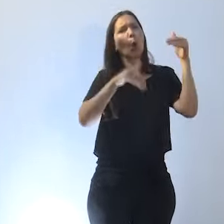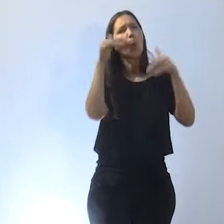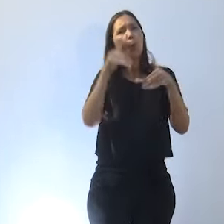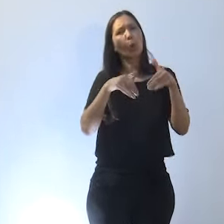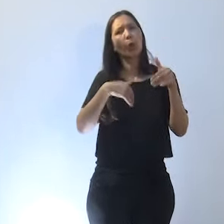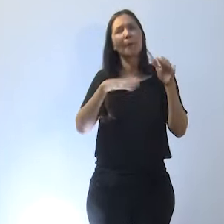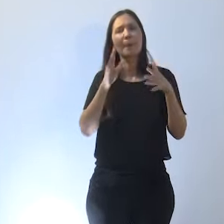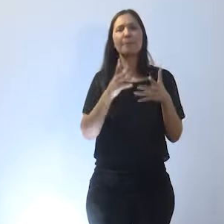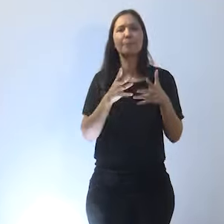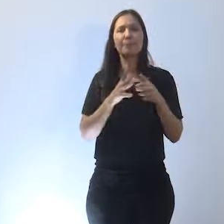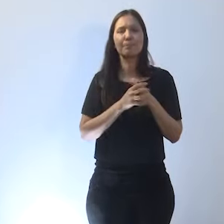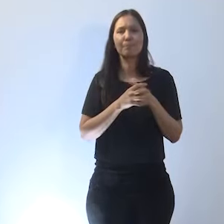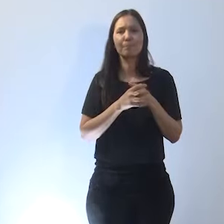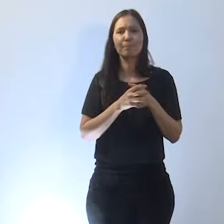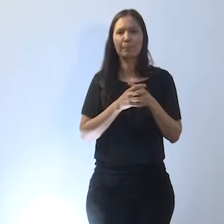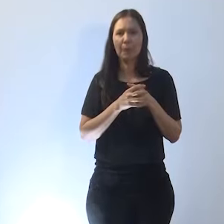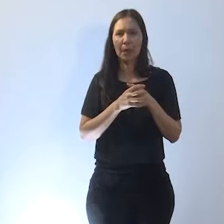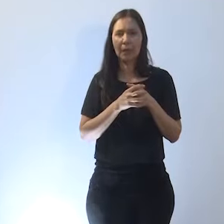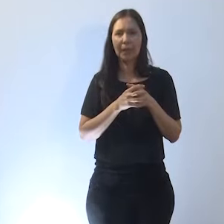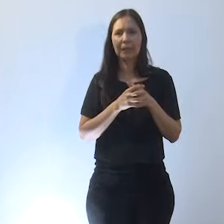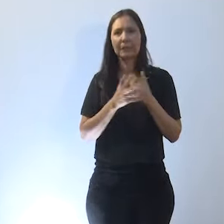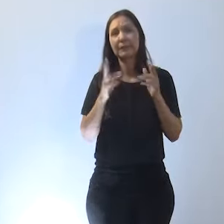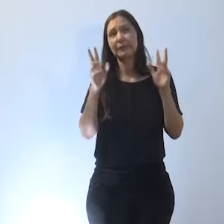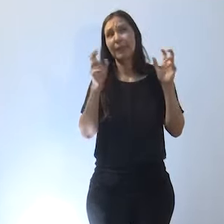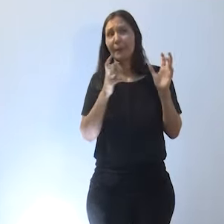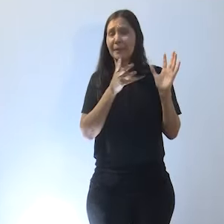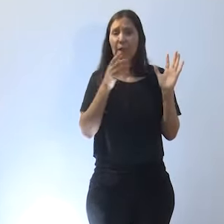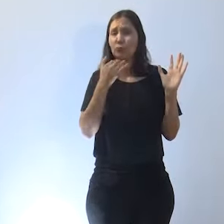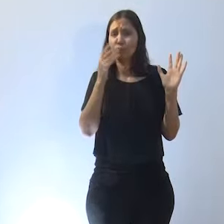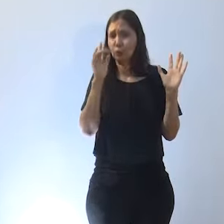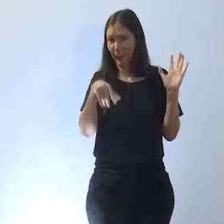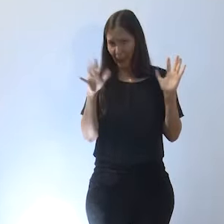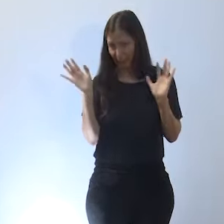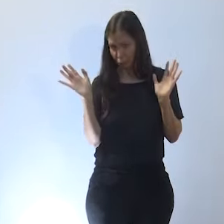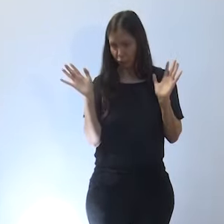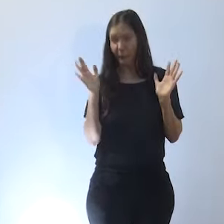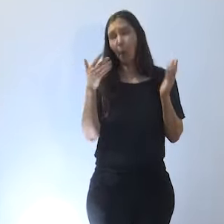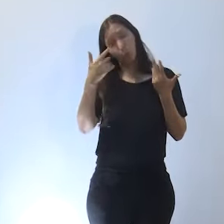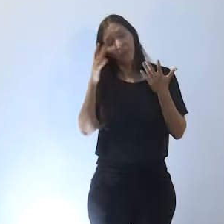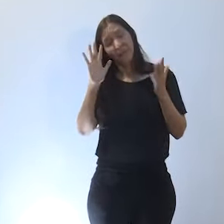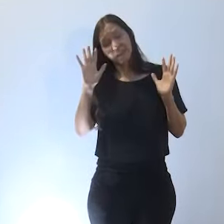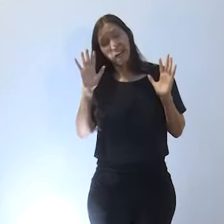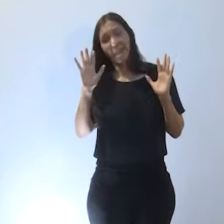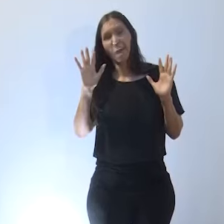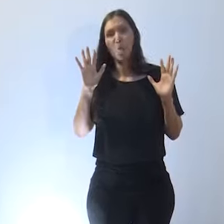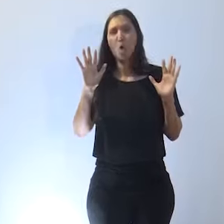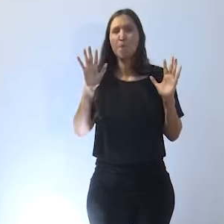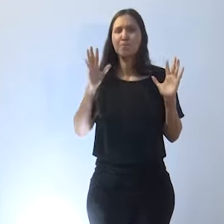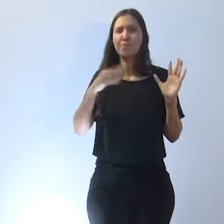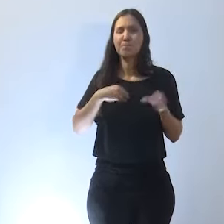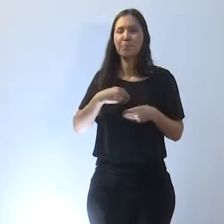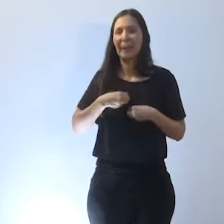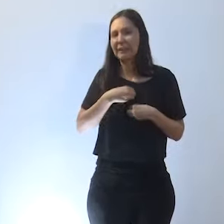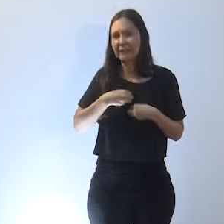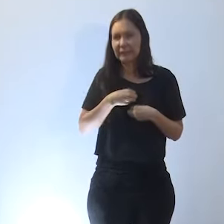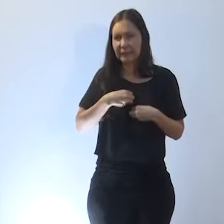sea por esta cuestión de no sabemos no pero posiblemente por esta cuestión de sentirse digamos